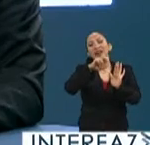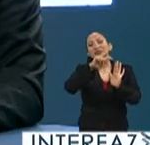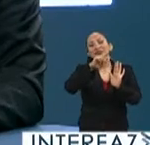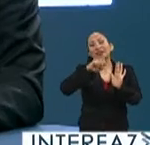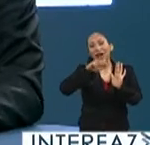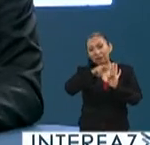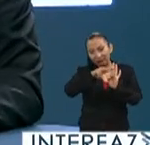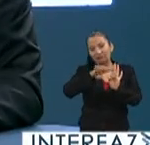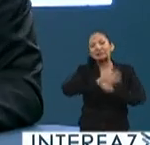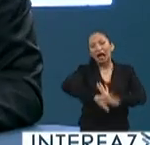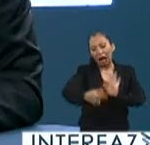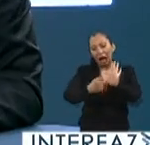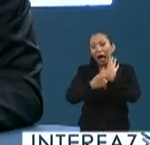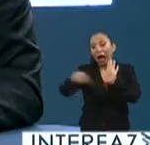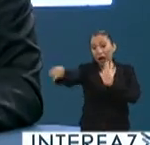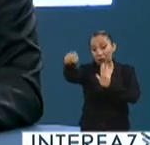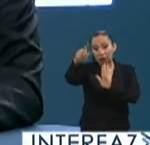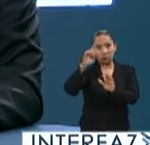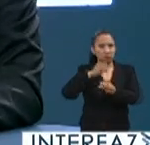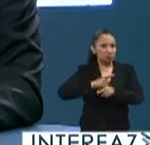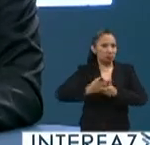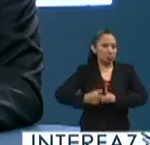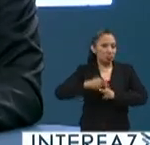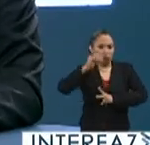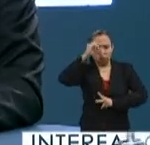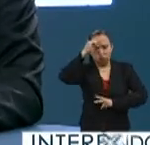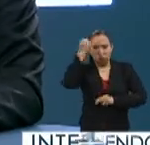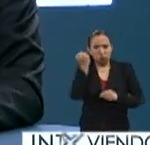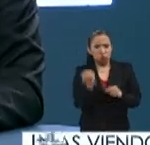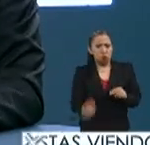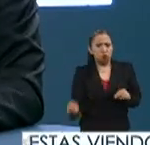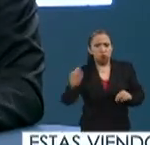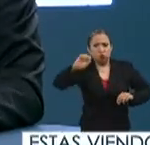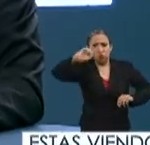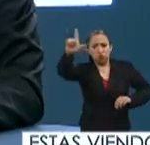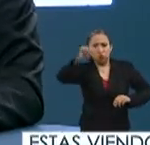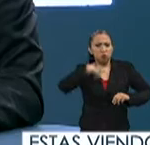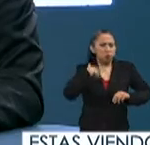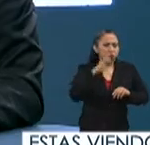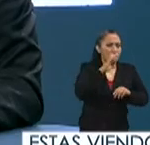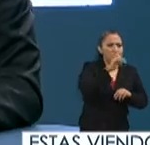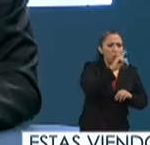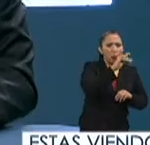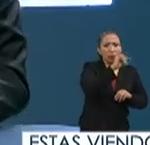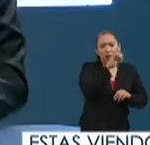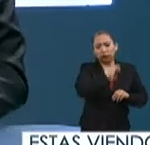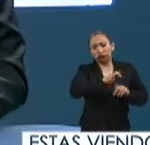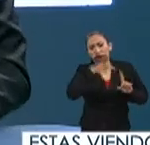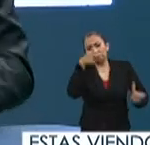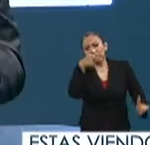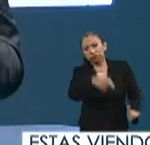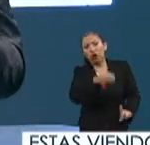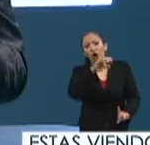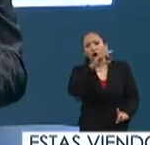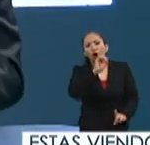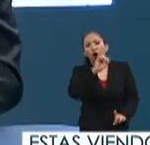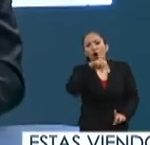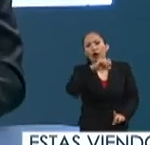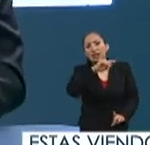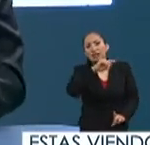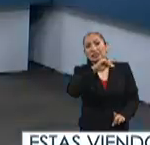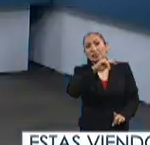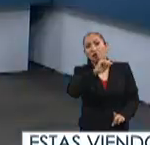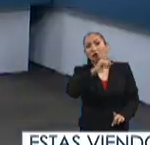Investigación y Estudios Avanzados, donde tenemos matemáticos especialistas en la probabilidad y la estadística. Tenemos en particular a Onésimo Hernández, un